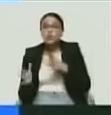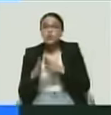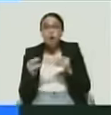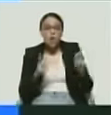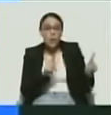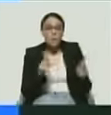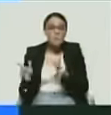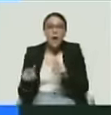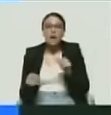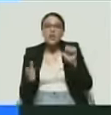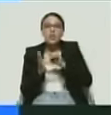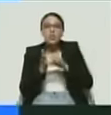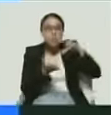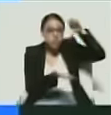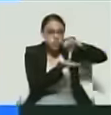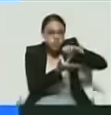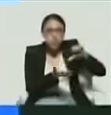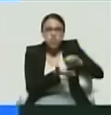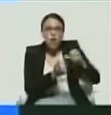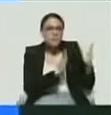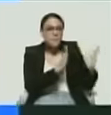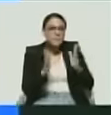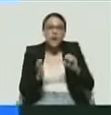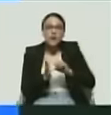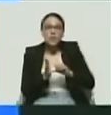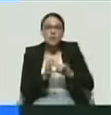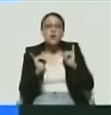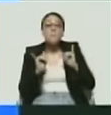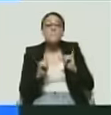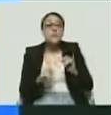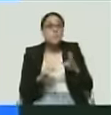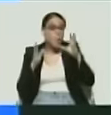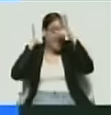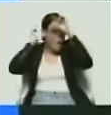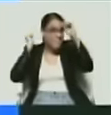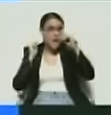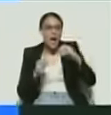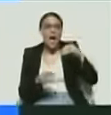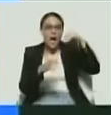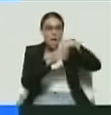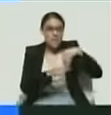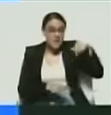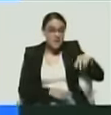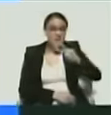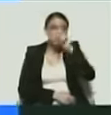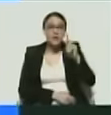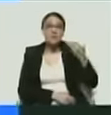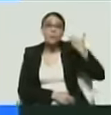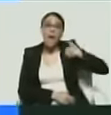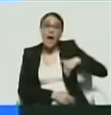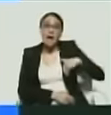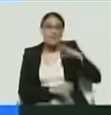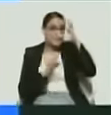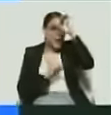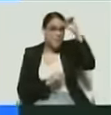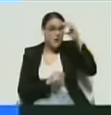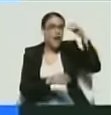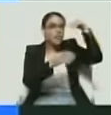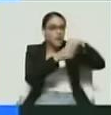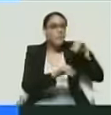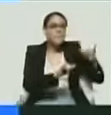la embajada de la República Argentina en la República Bolivariana de Venezuela,